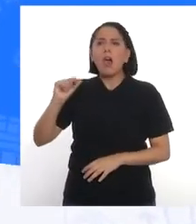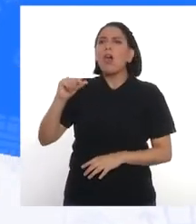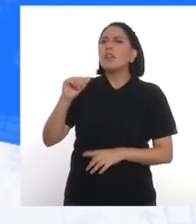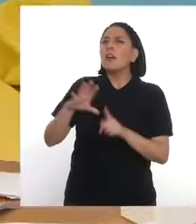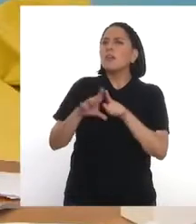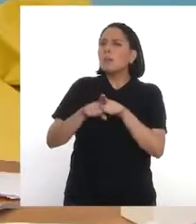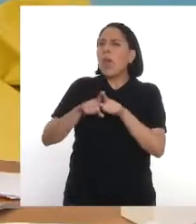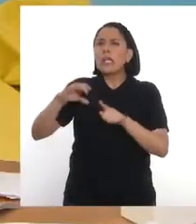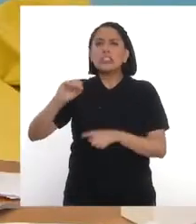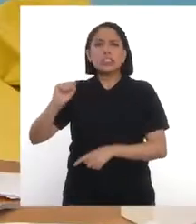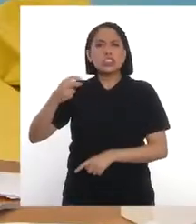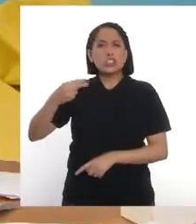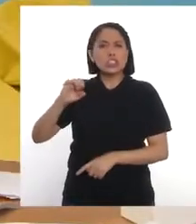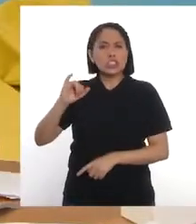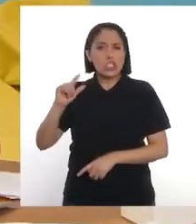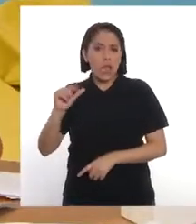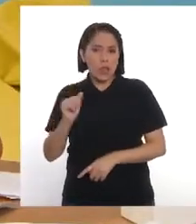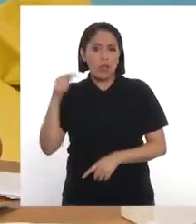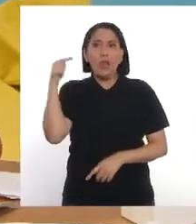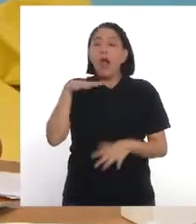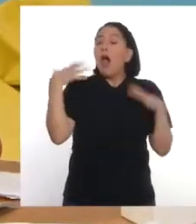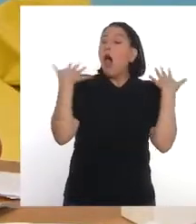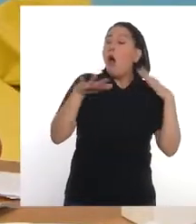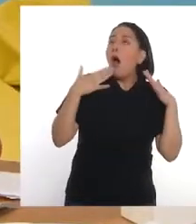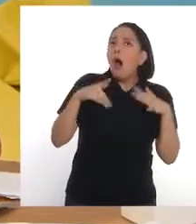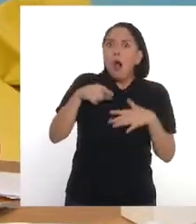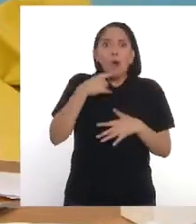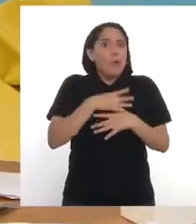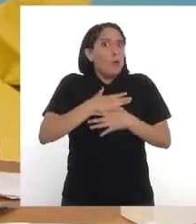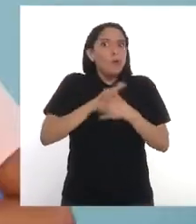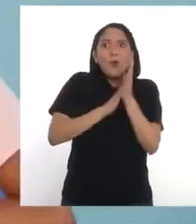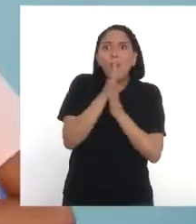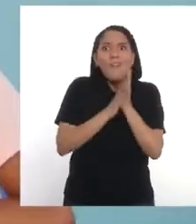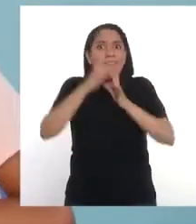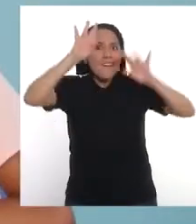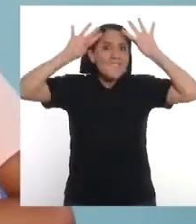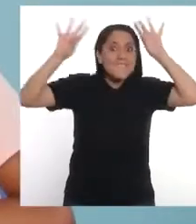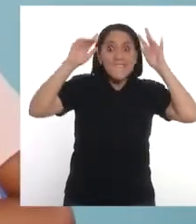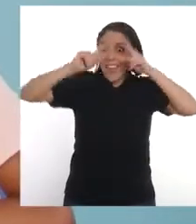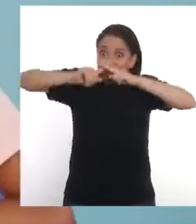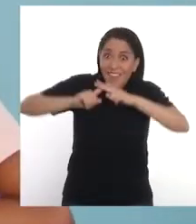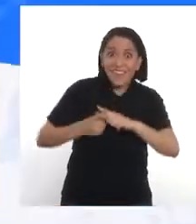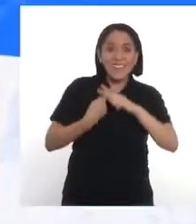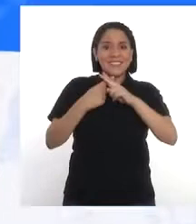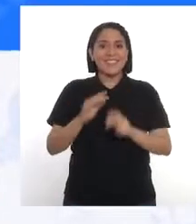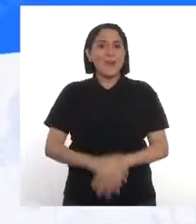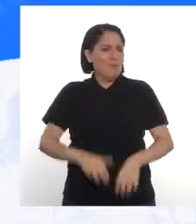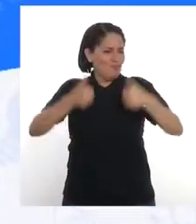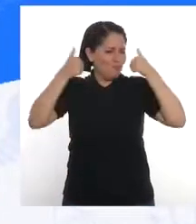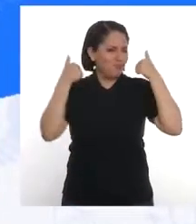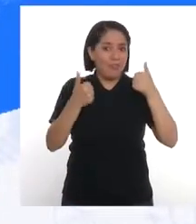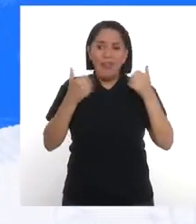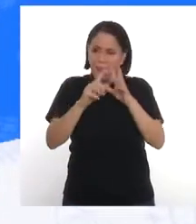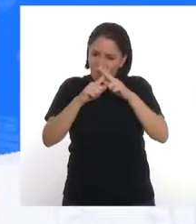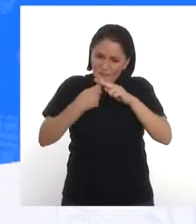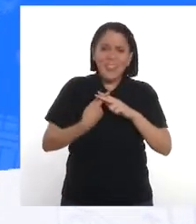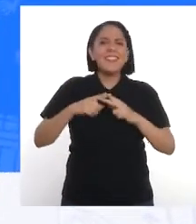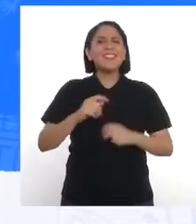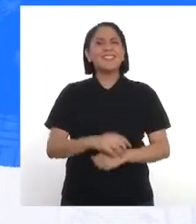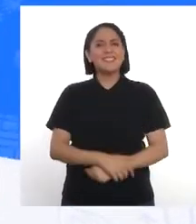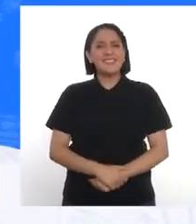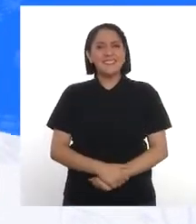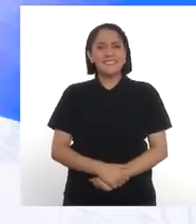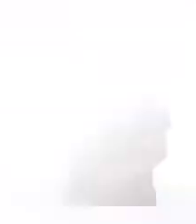también. Ya tengo muchas ganas de comenzar a crear. Pues empecemos. Muy bien, manos a la obra.